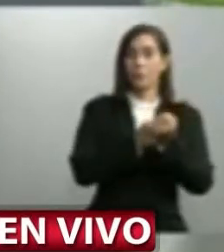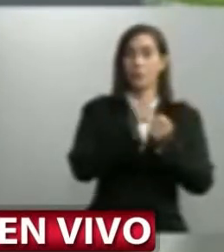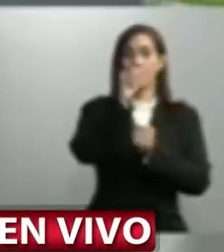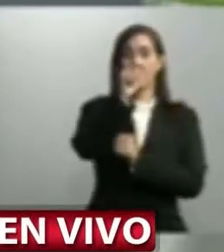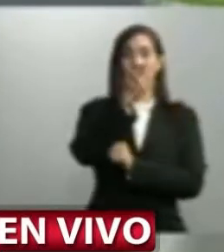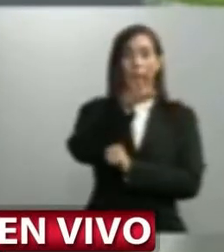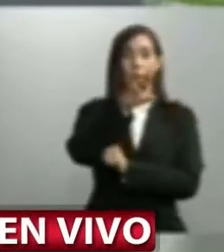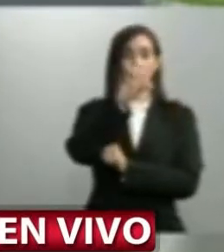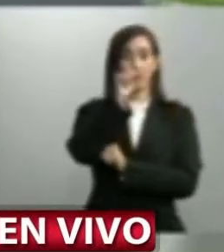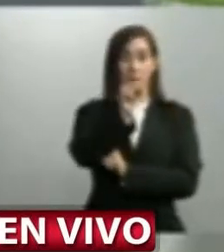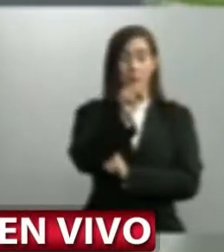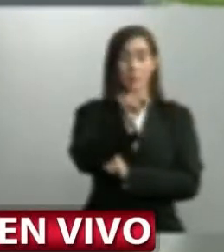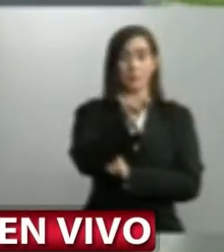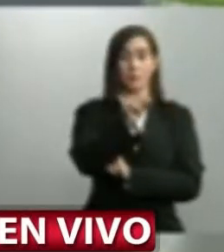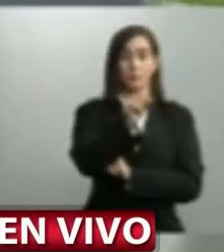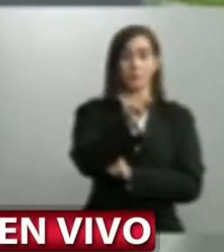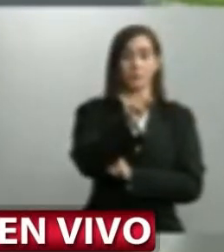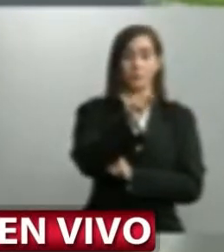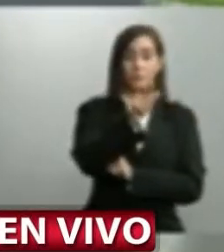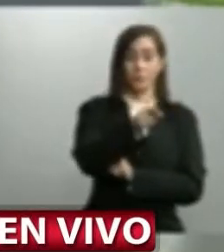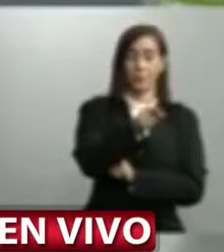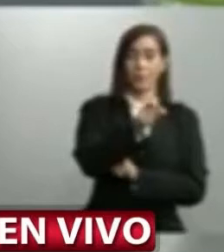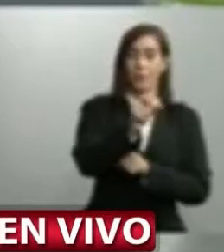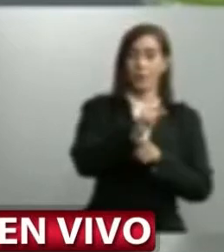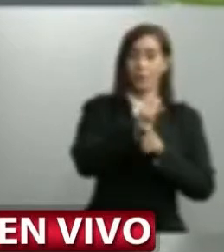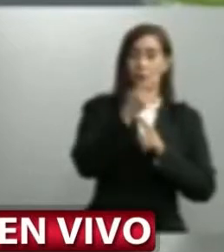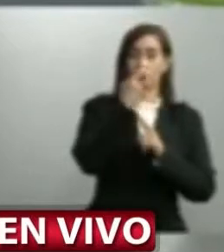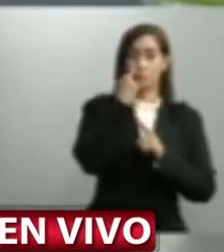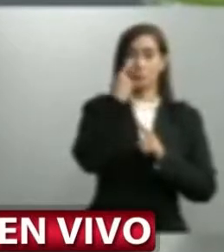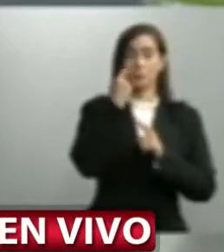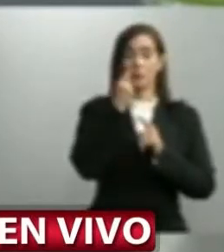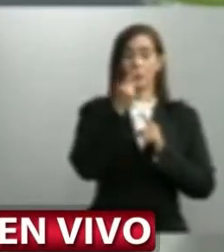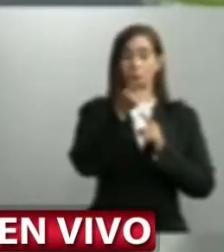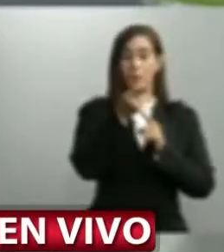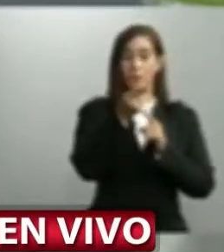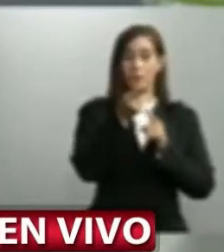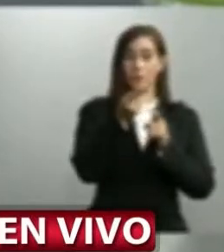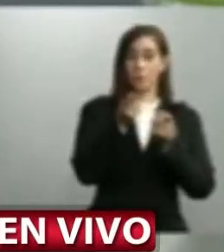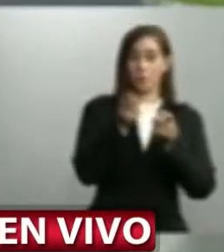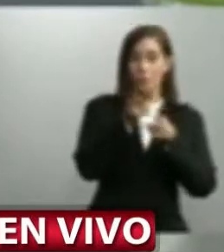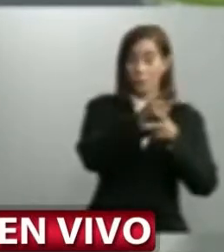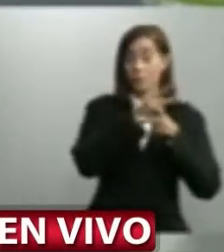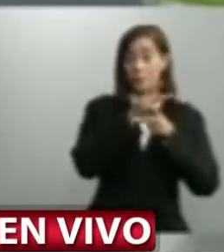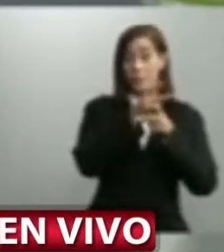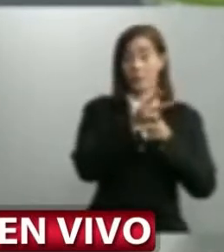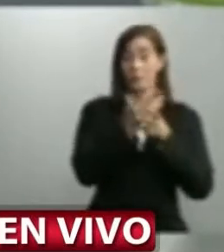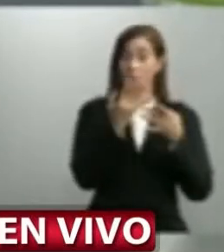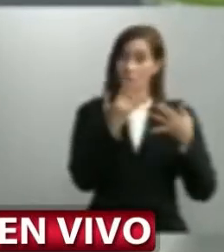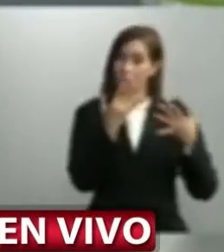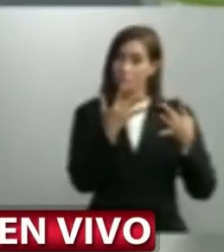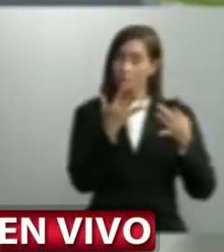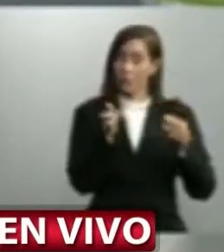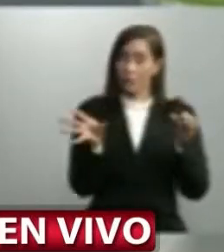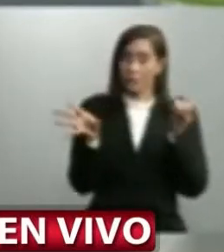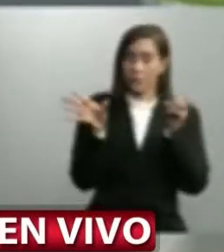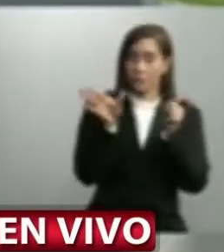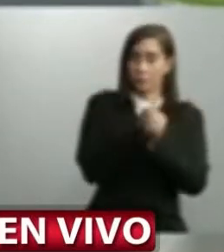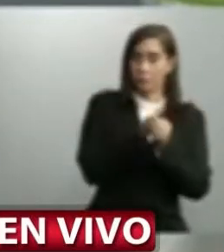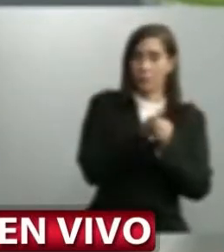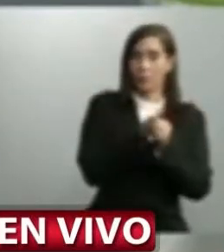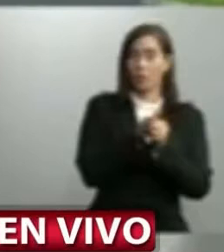y cuyos fondos los estamos reservando para completar un proceso de